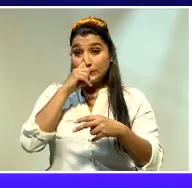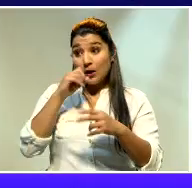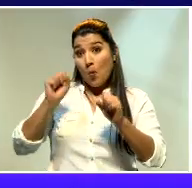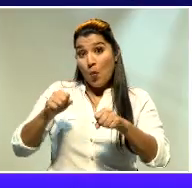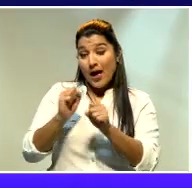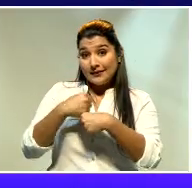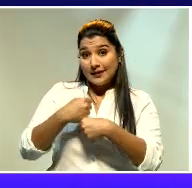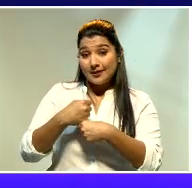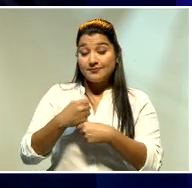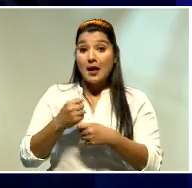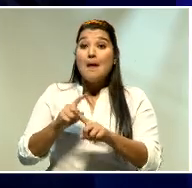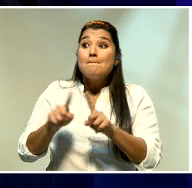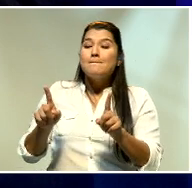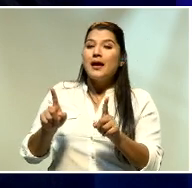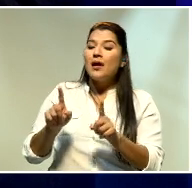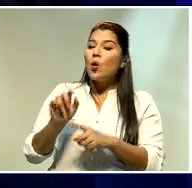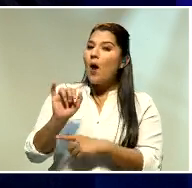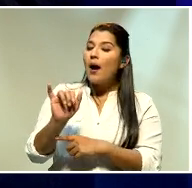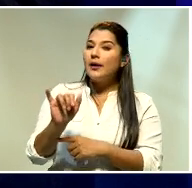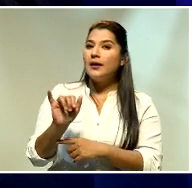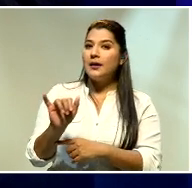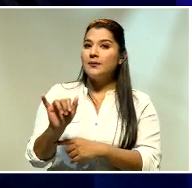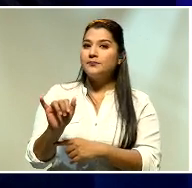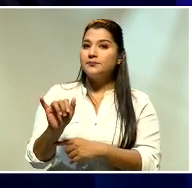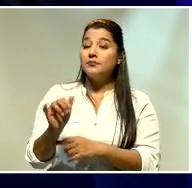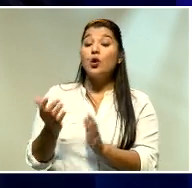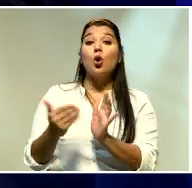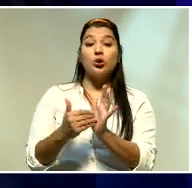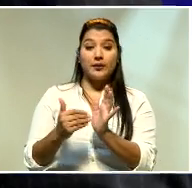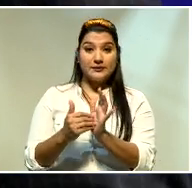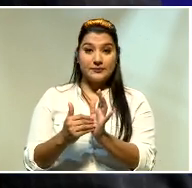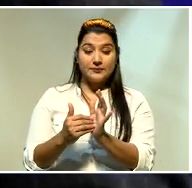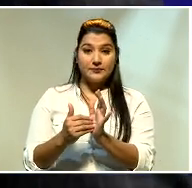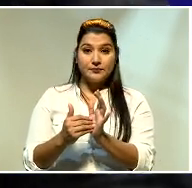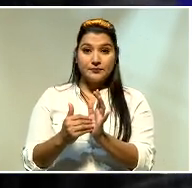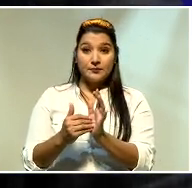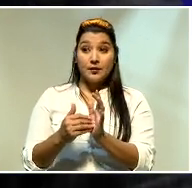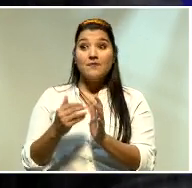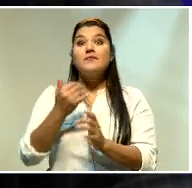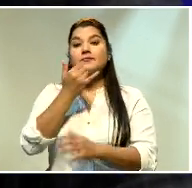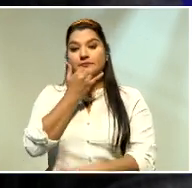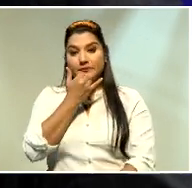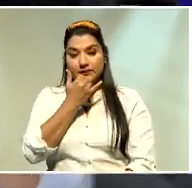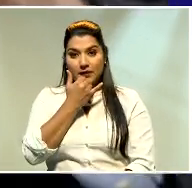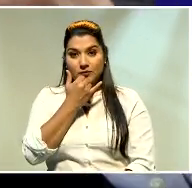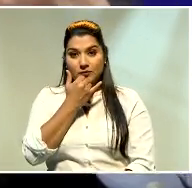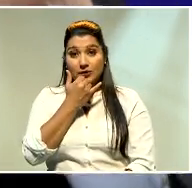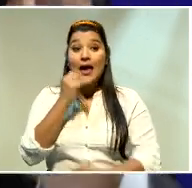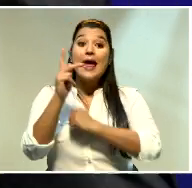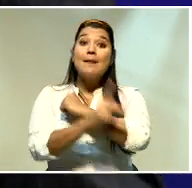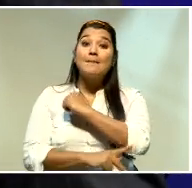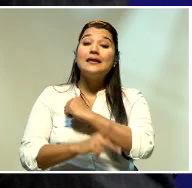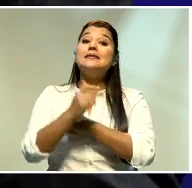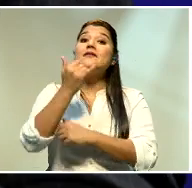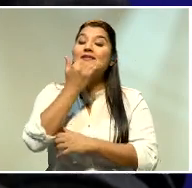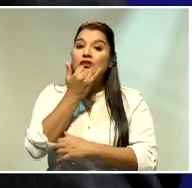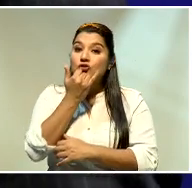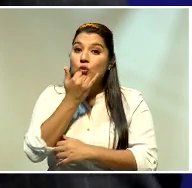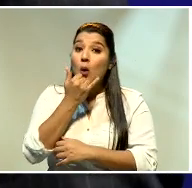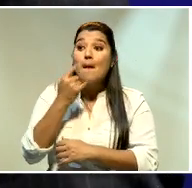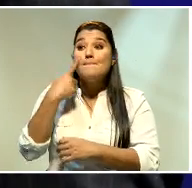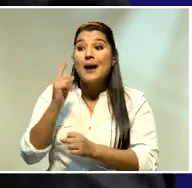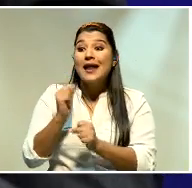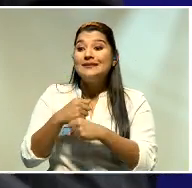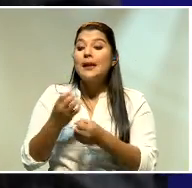haga. Pero ahí pasó, ahí otra vez fallamos. O sea, el país falló ahí en hacer